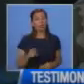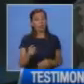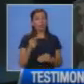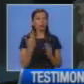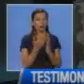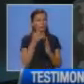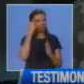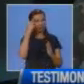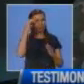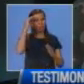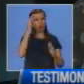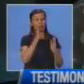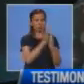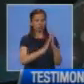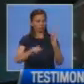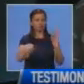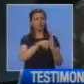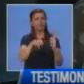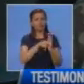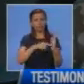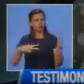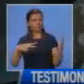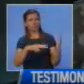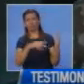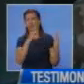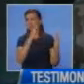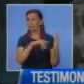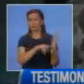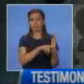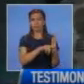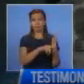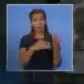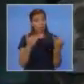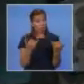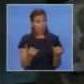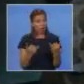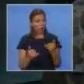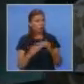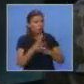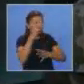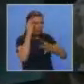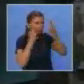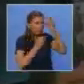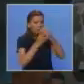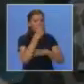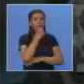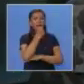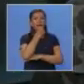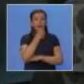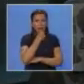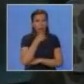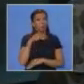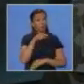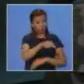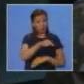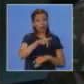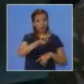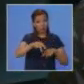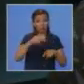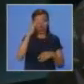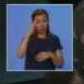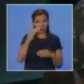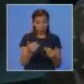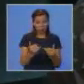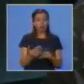y que vean que algunos o muchos de los cadetes que actualmente se encuentran formándose en la Escuela Superior de Policía fueron ex estudiantes del Colegio